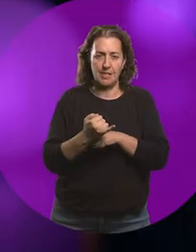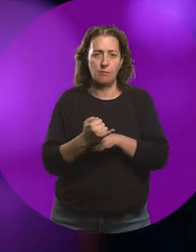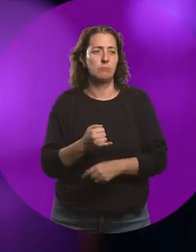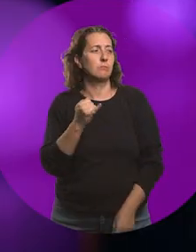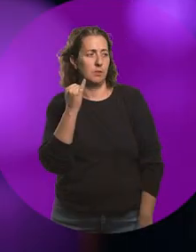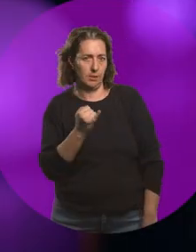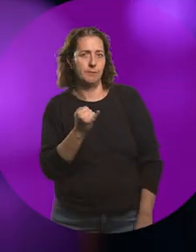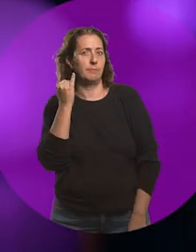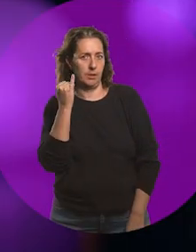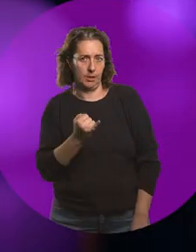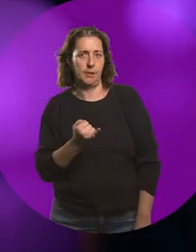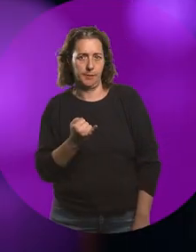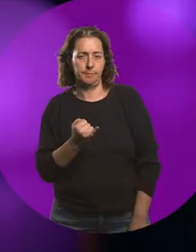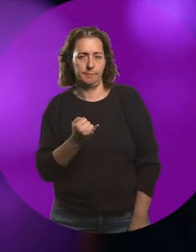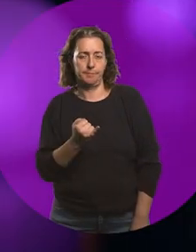¿no? Sí,